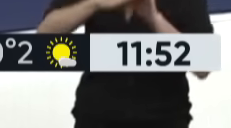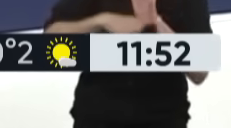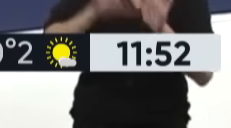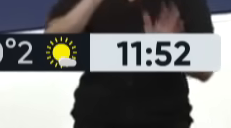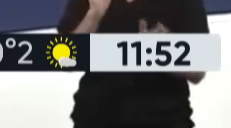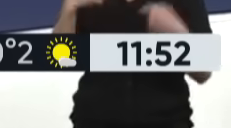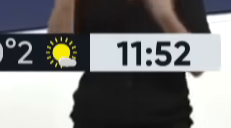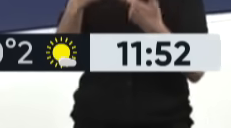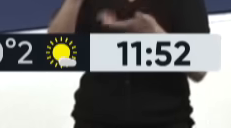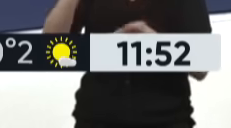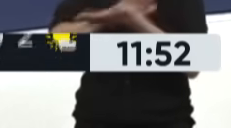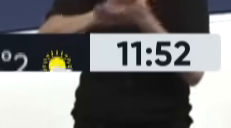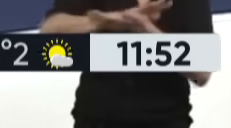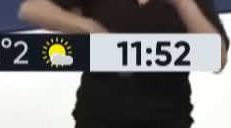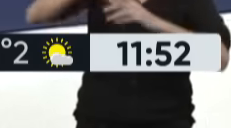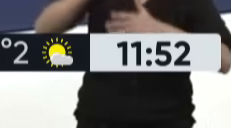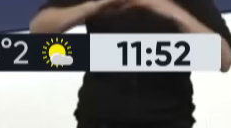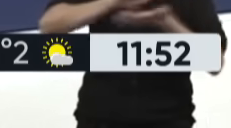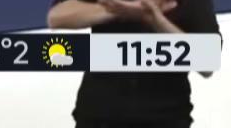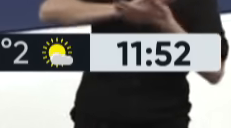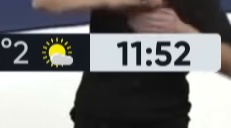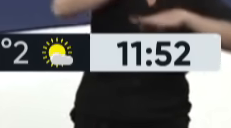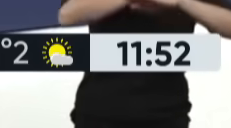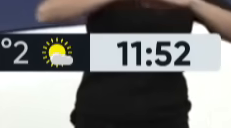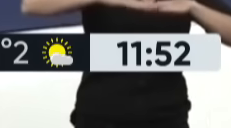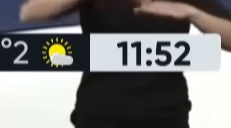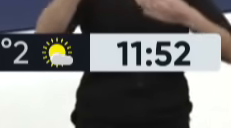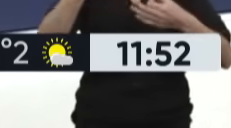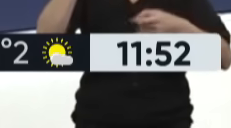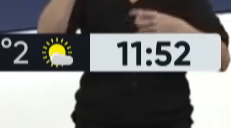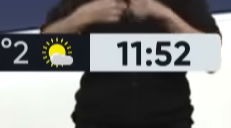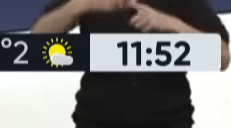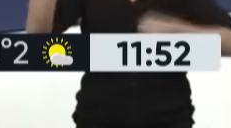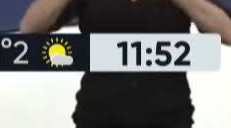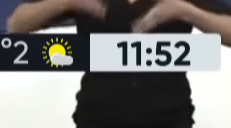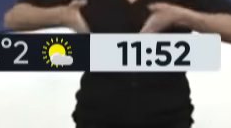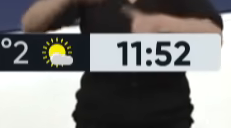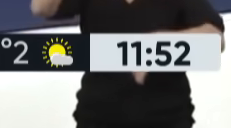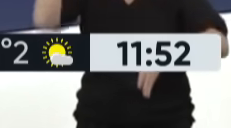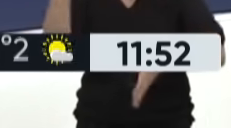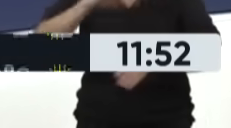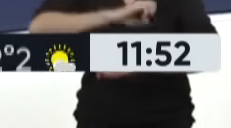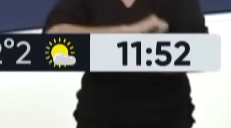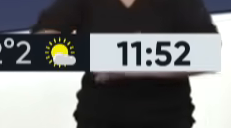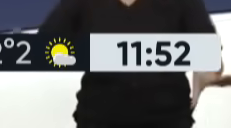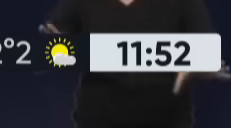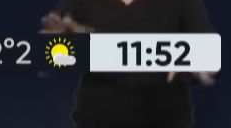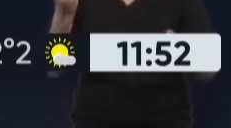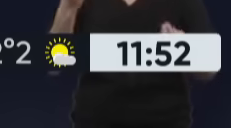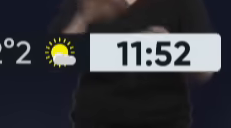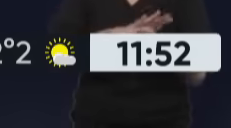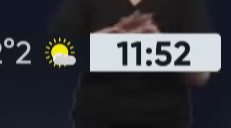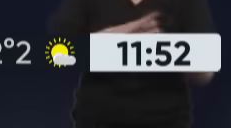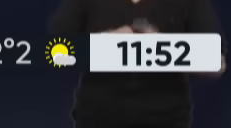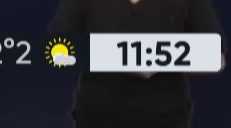las rutas nacionales, entendiendo el deterioro que tienen las rutas nacionales y el plan de gestión que tiene el gobierno. Hágame la otra si